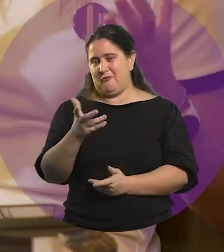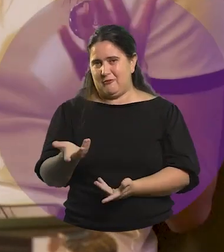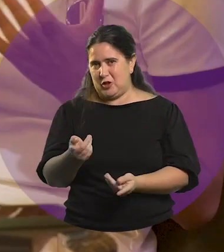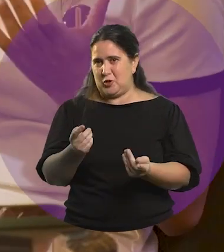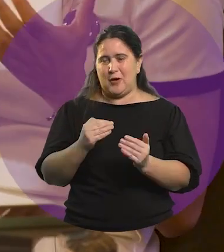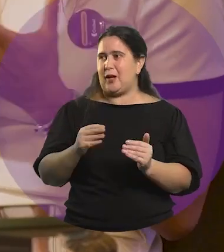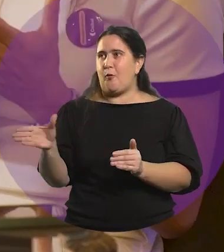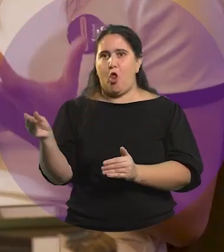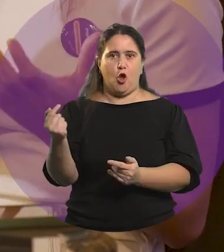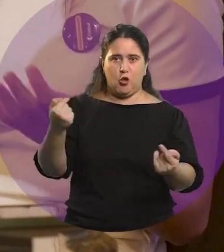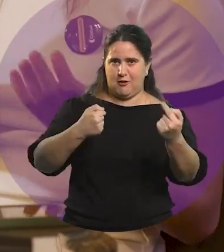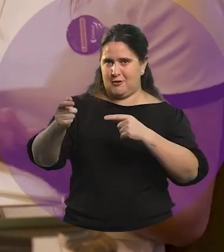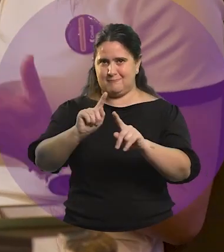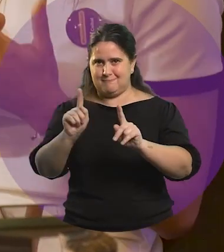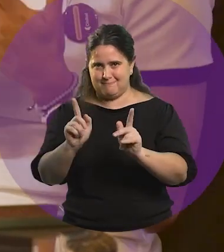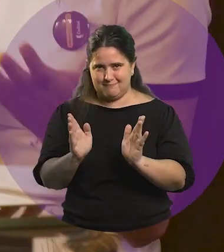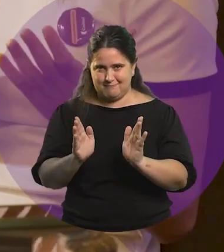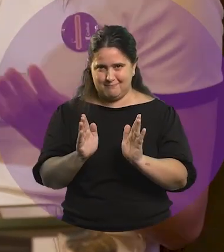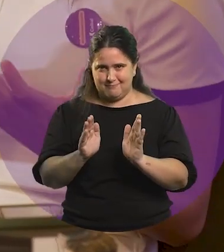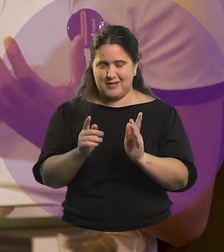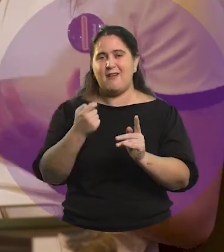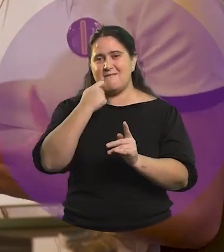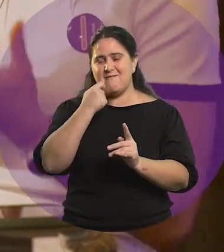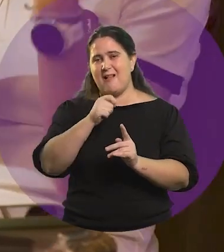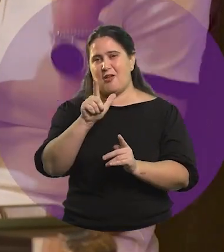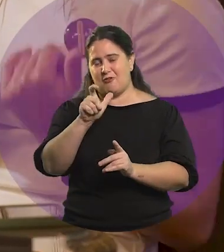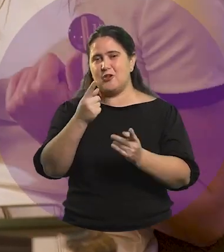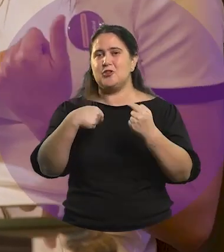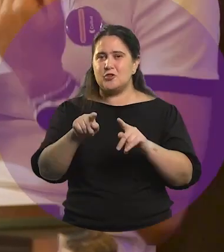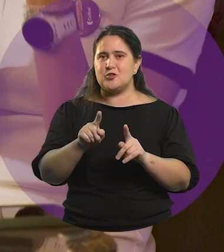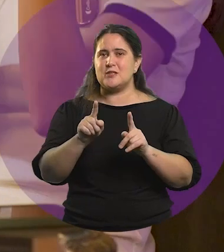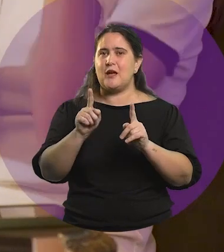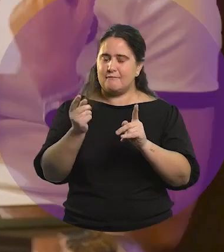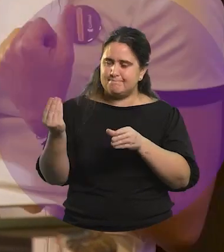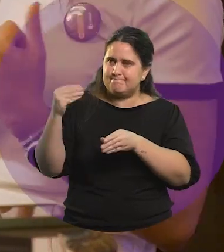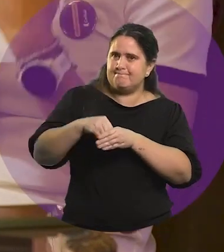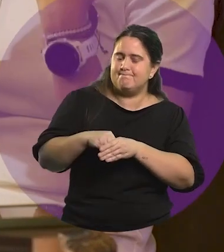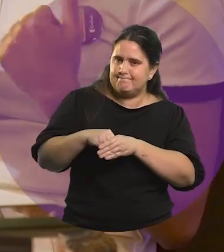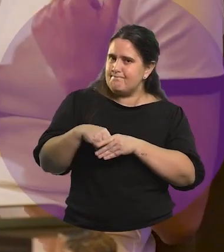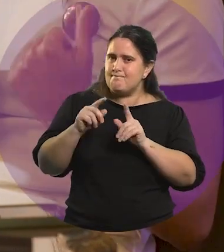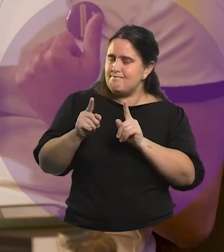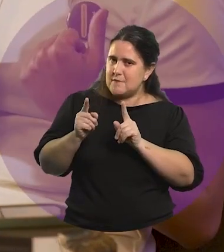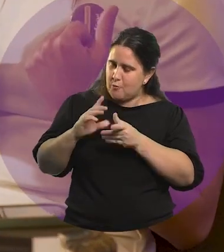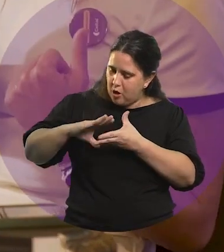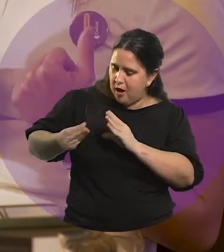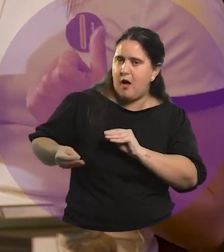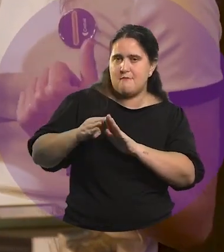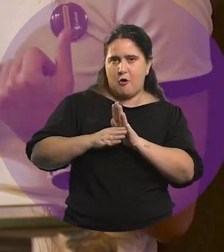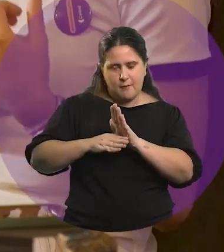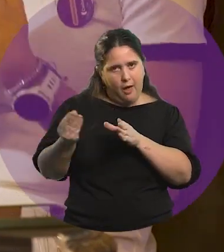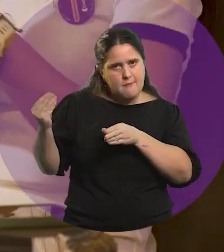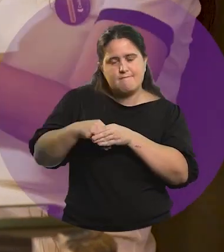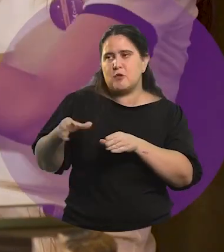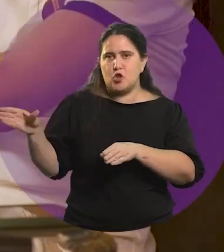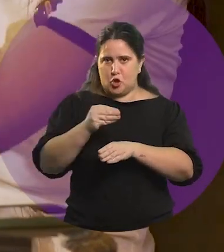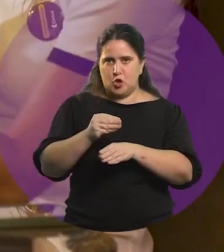hay que saberlo, a esta altura ya lo tenemos que saber, no estamos convocando a todos, entonces lo tenemos que incorporar desde el propio diseño de un programa.